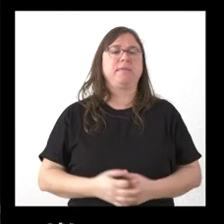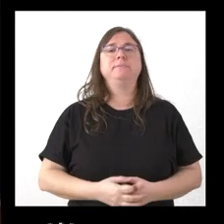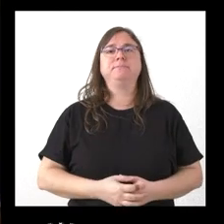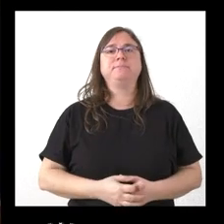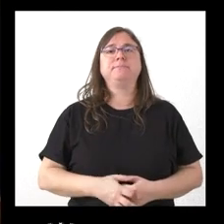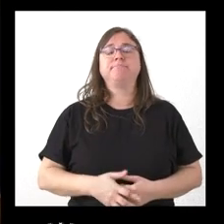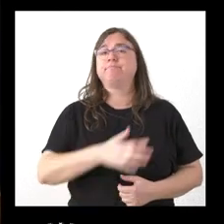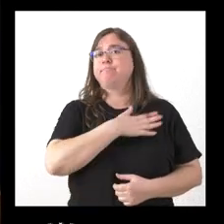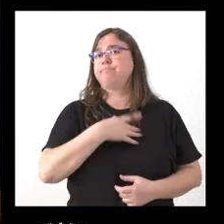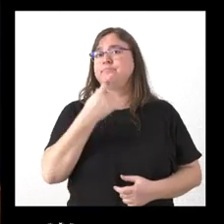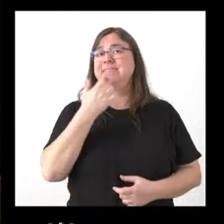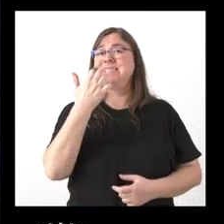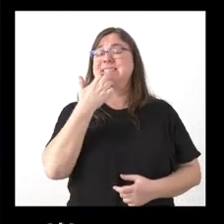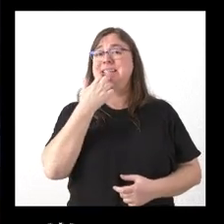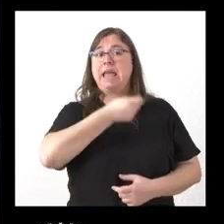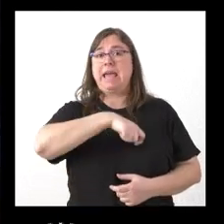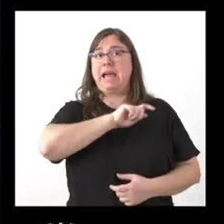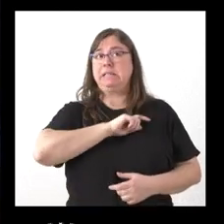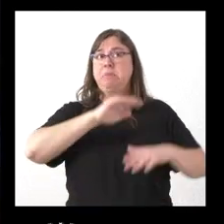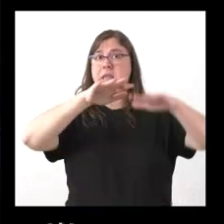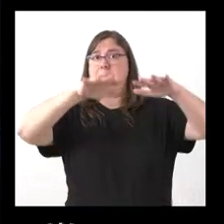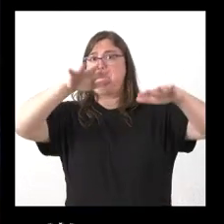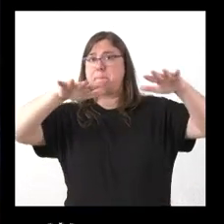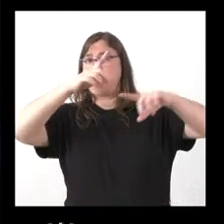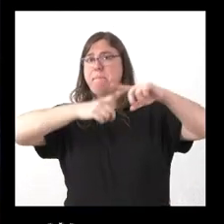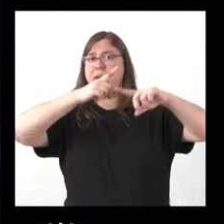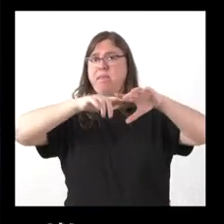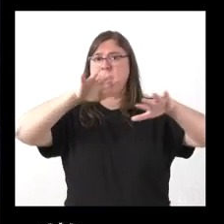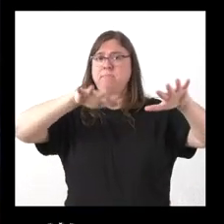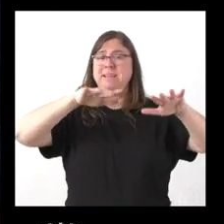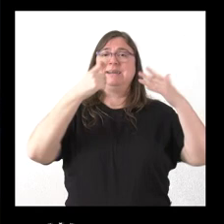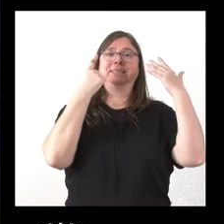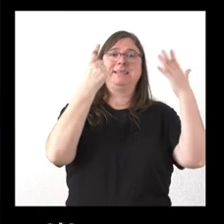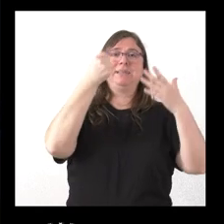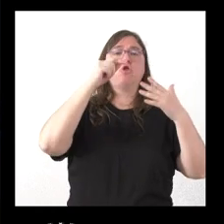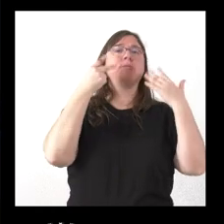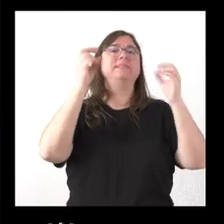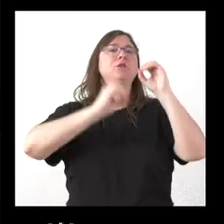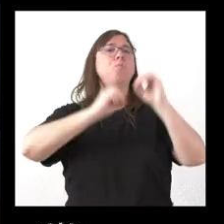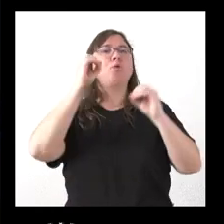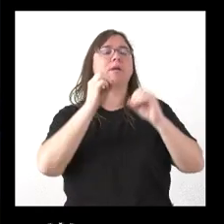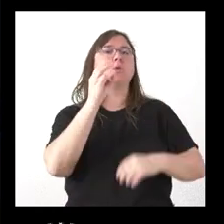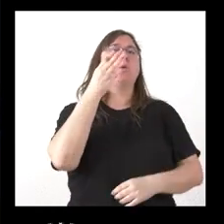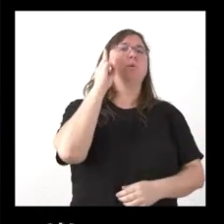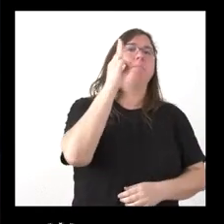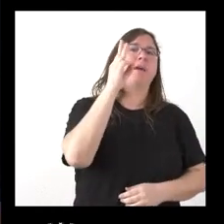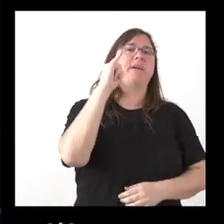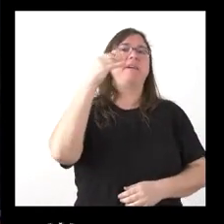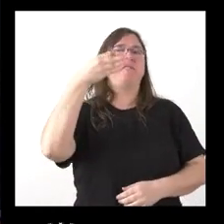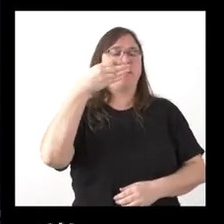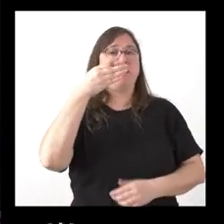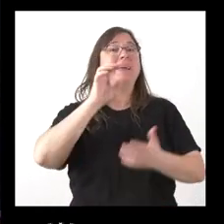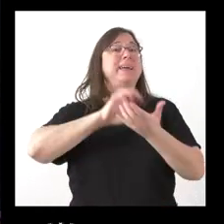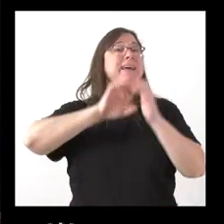señalarles que si la media de España en gastos sanitarios de 6,7% del pib Castilla y león está